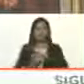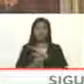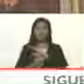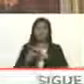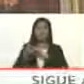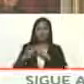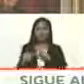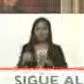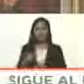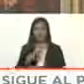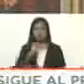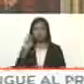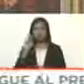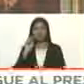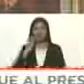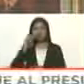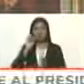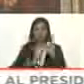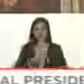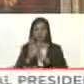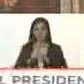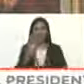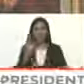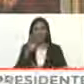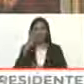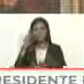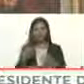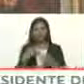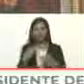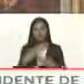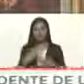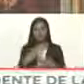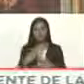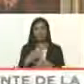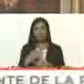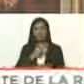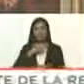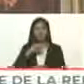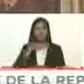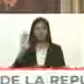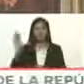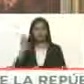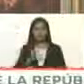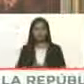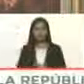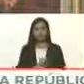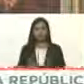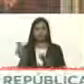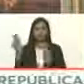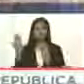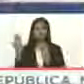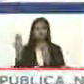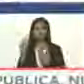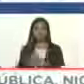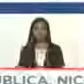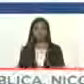tecnológica necesaria para el desarrollo verdadero de nuestro país. Adelante, compañero.